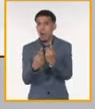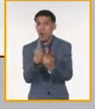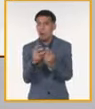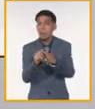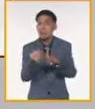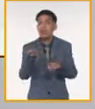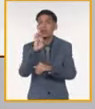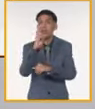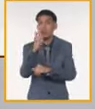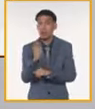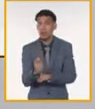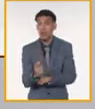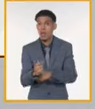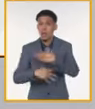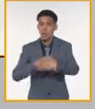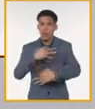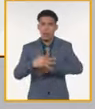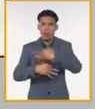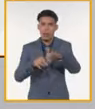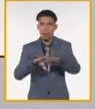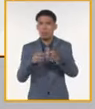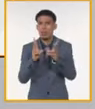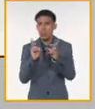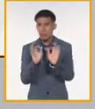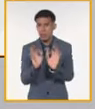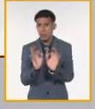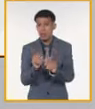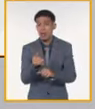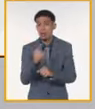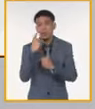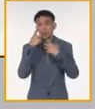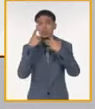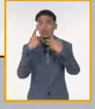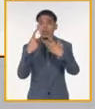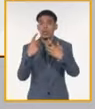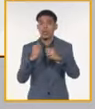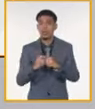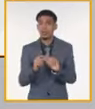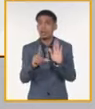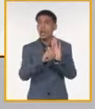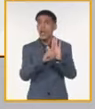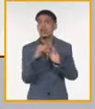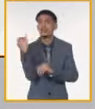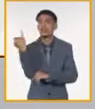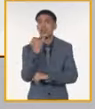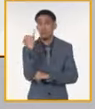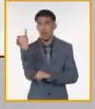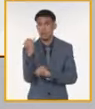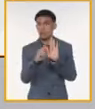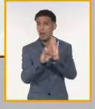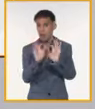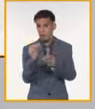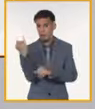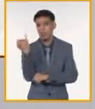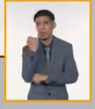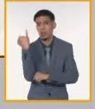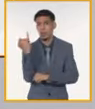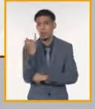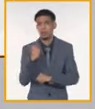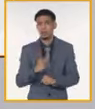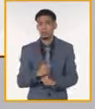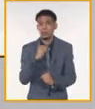economía ahaba de de ese tema pero eso es una cuestión que tiene una ley internacional una que es una ley internacional y el